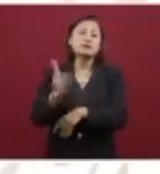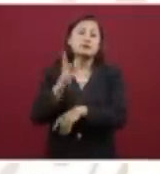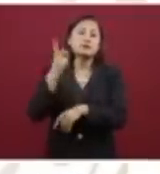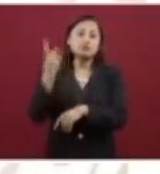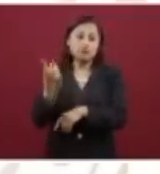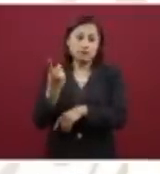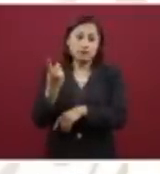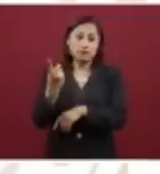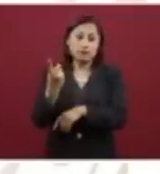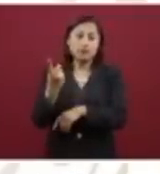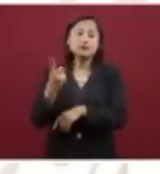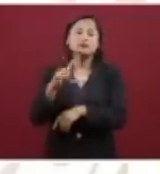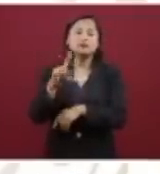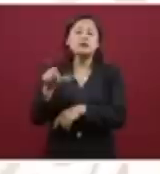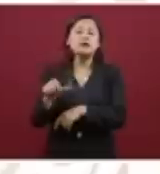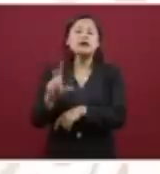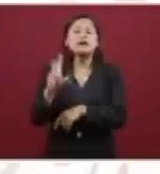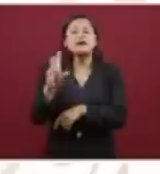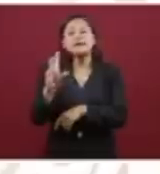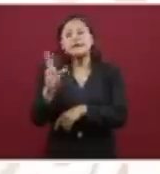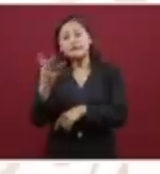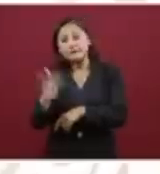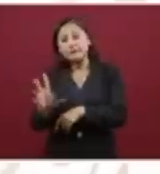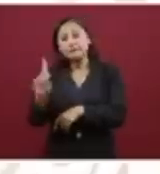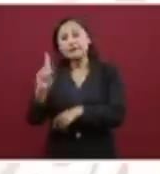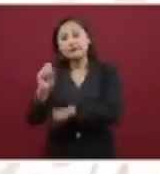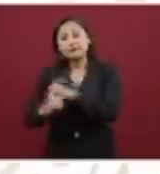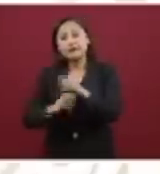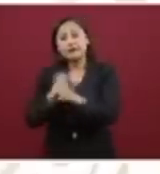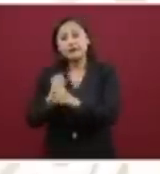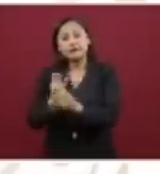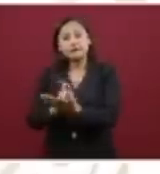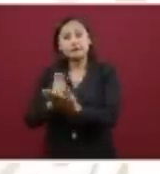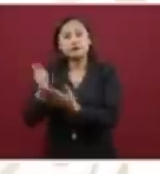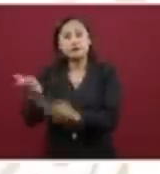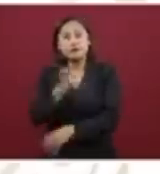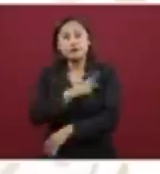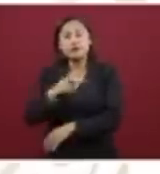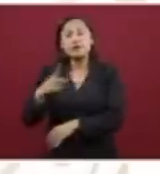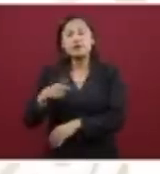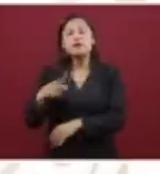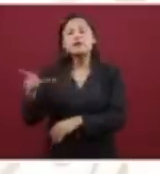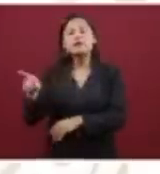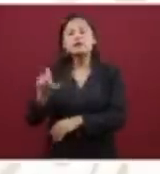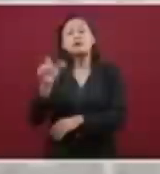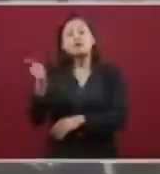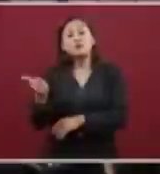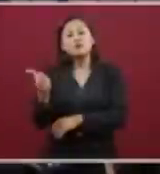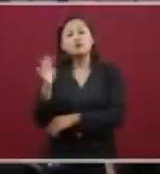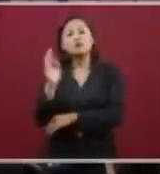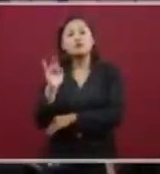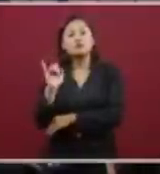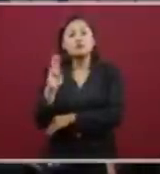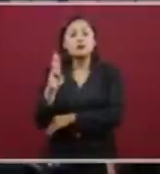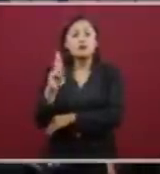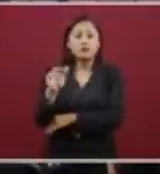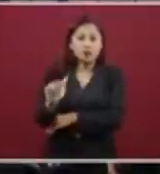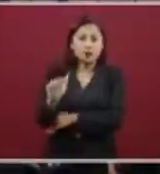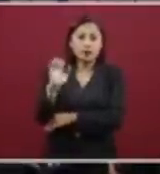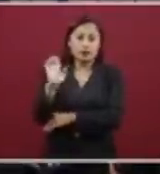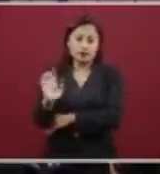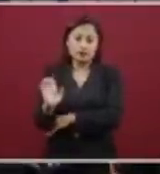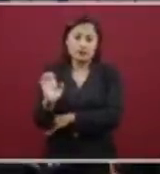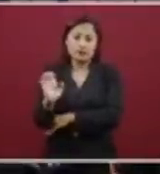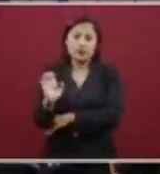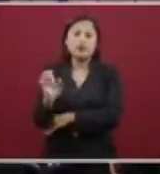30 años y por 30 mil millones de pesos en certificados fiduciarios conocidos como fibra y de